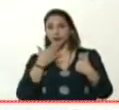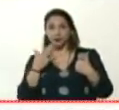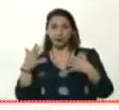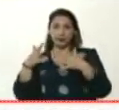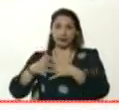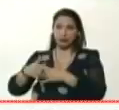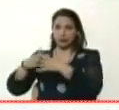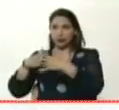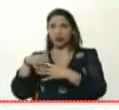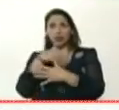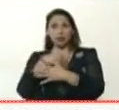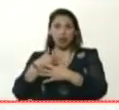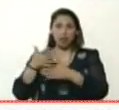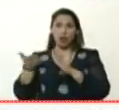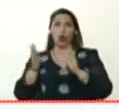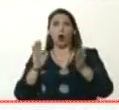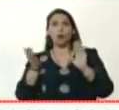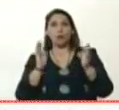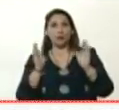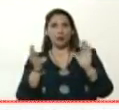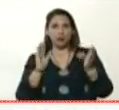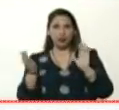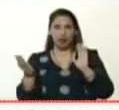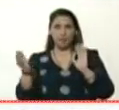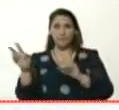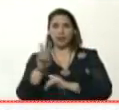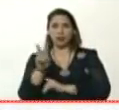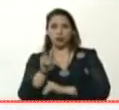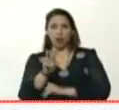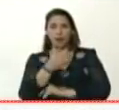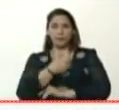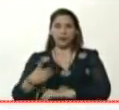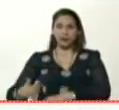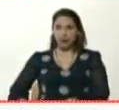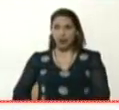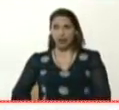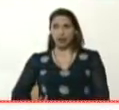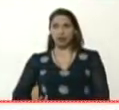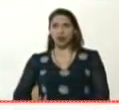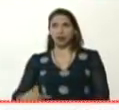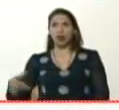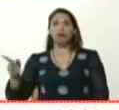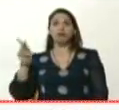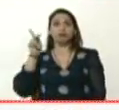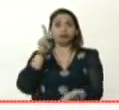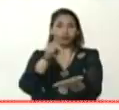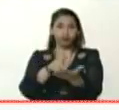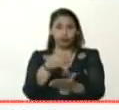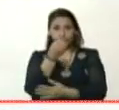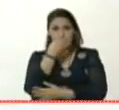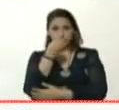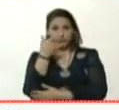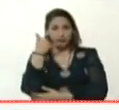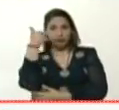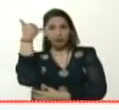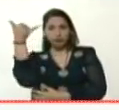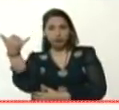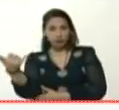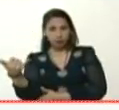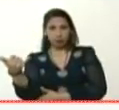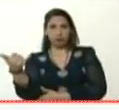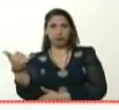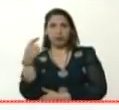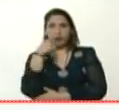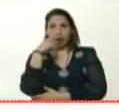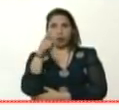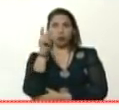quiere conversar en Venezuela con un presidente, y llame al Palacio de Miraflores, que ahí el que le va a responder Nicolás Maduro. No le va a responder